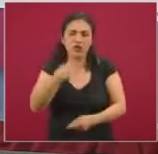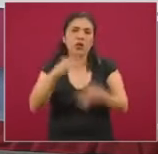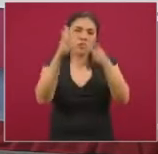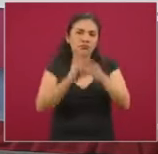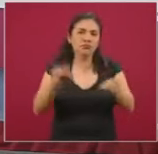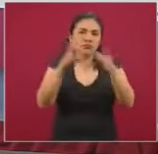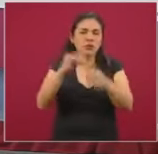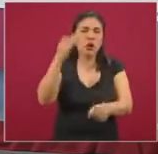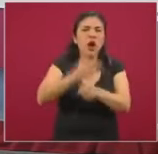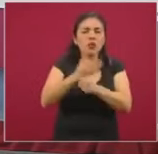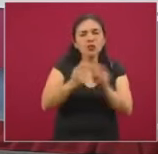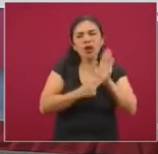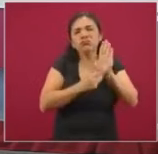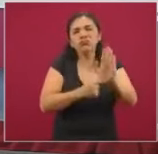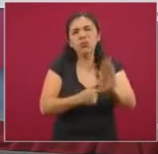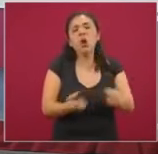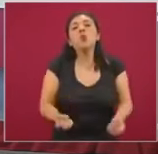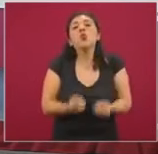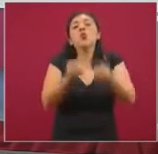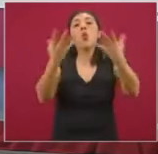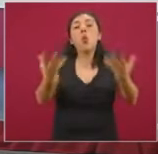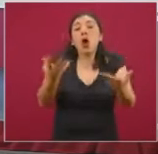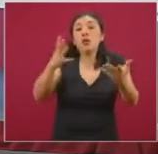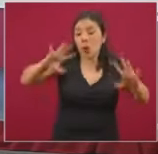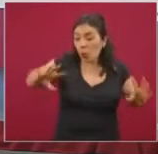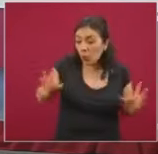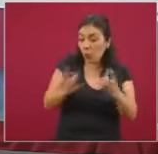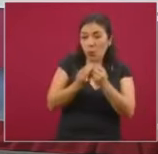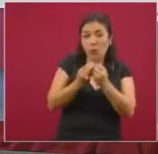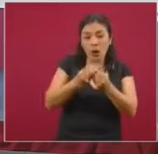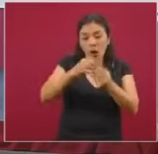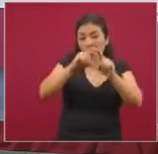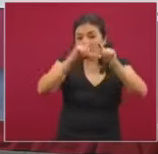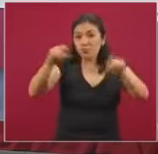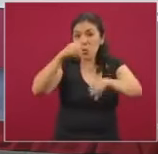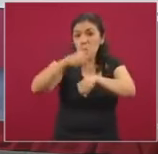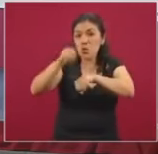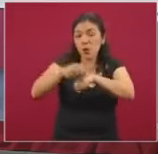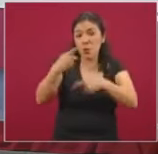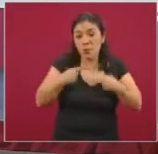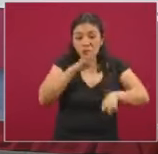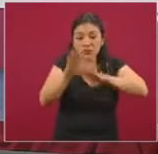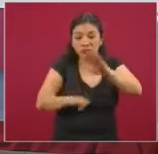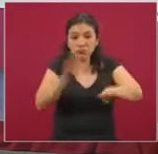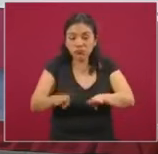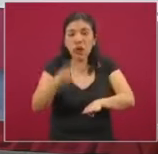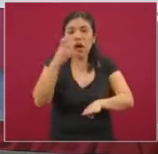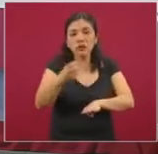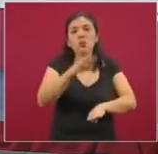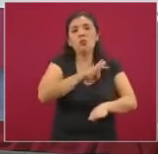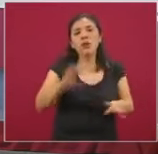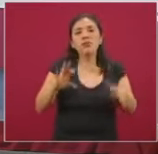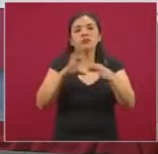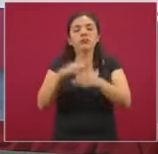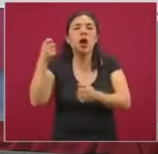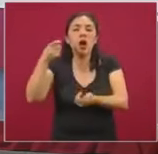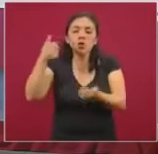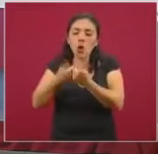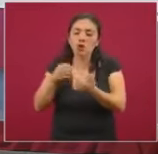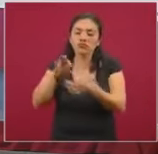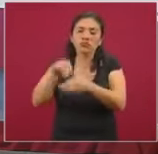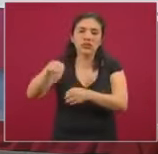de cuánto o qué porcentaje de este monto o de este número de defunciones puede ser explicado o asociado a COVID.